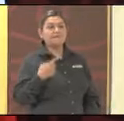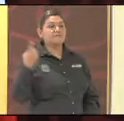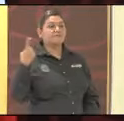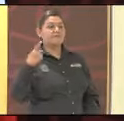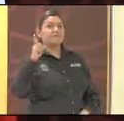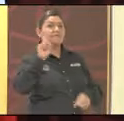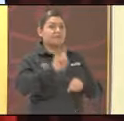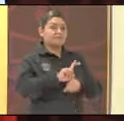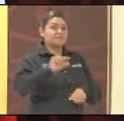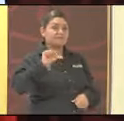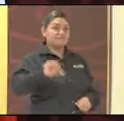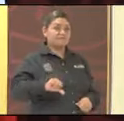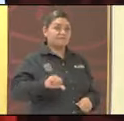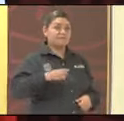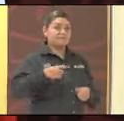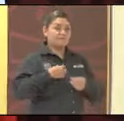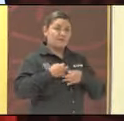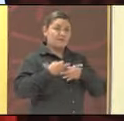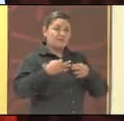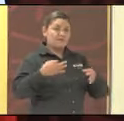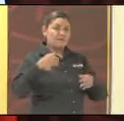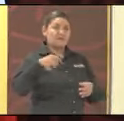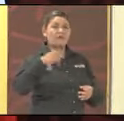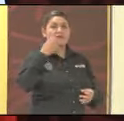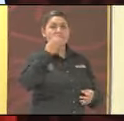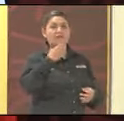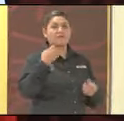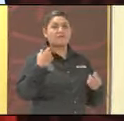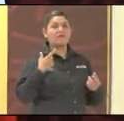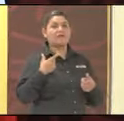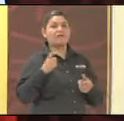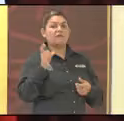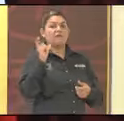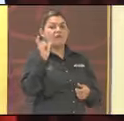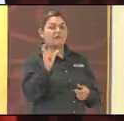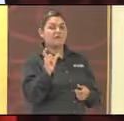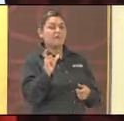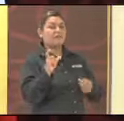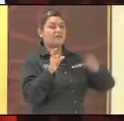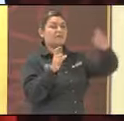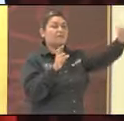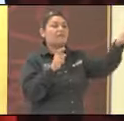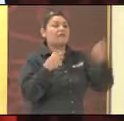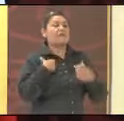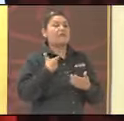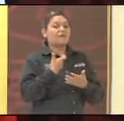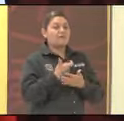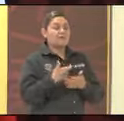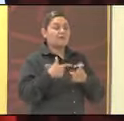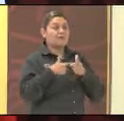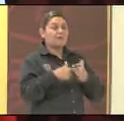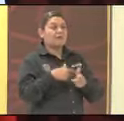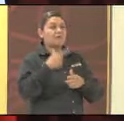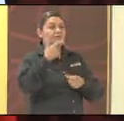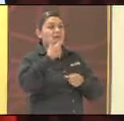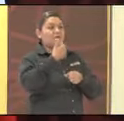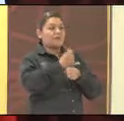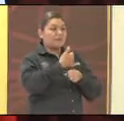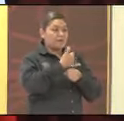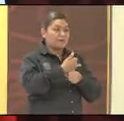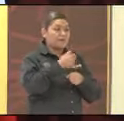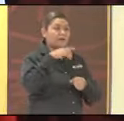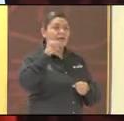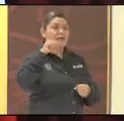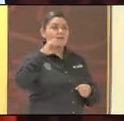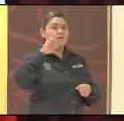día de hoy se dispersará a los alumnos que reciben este beneficio por tarjeta y continuaremos pagando los de nivel primaria en la Escuela Primaria Amalia